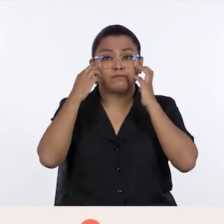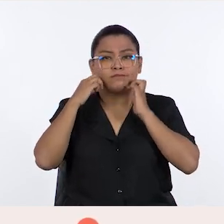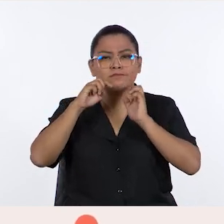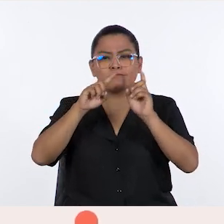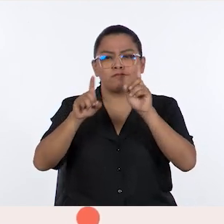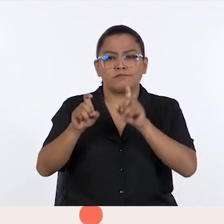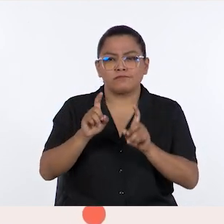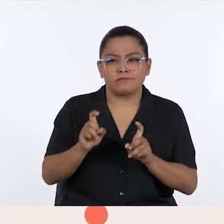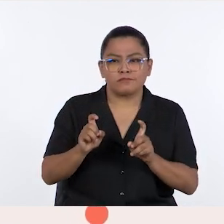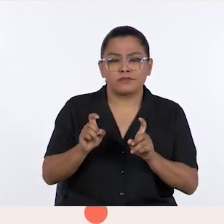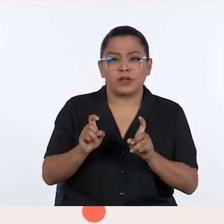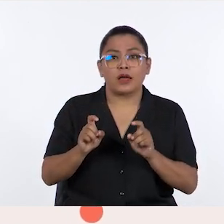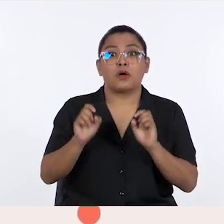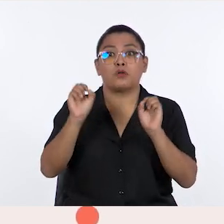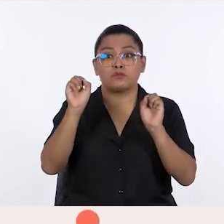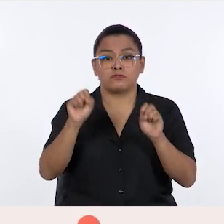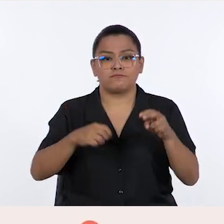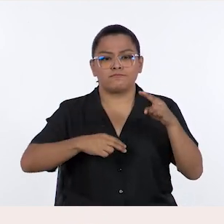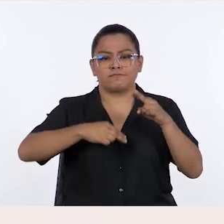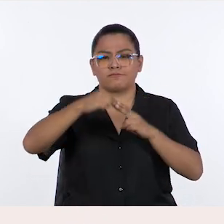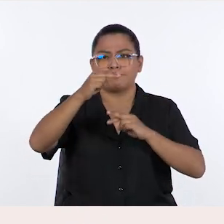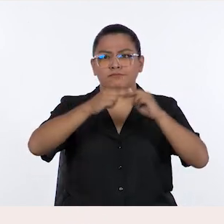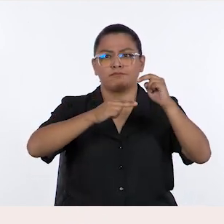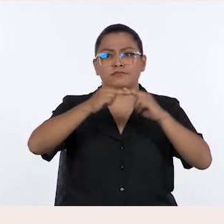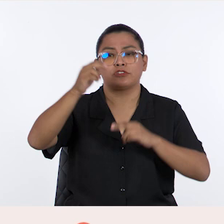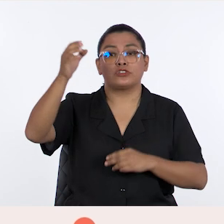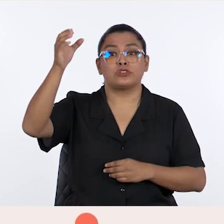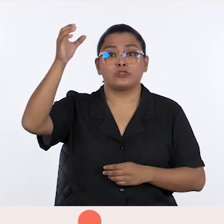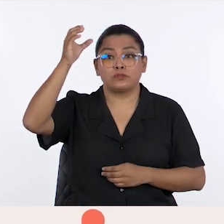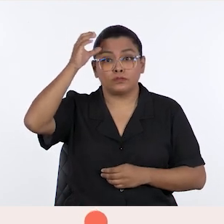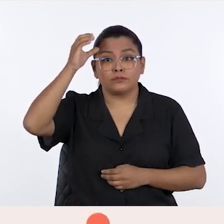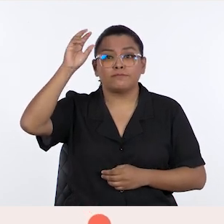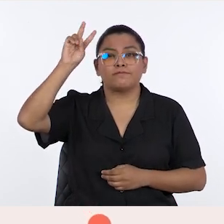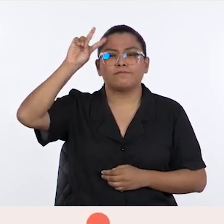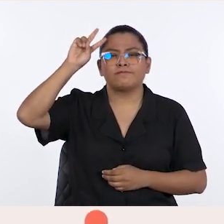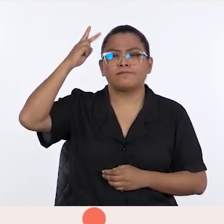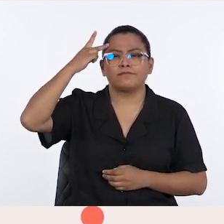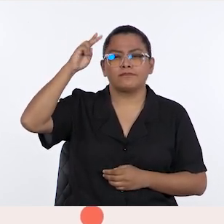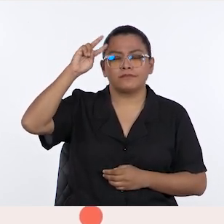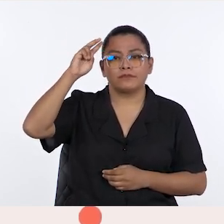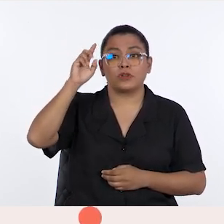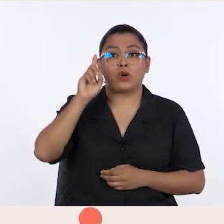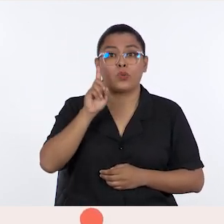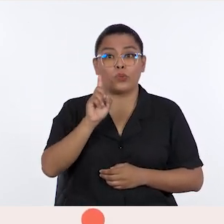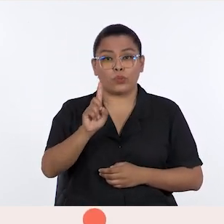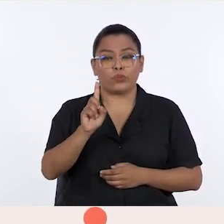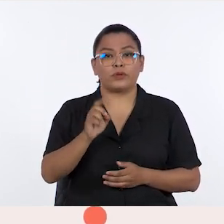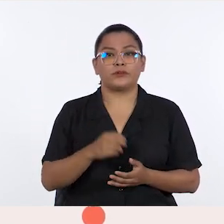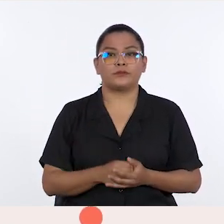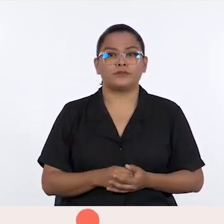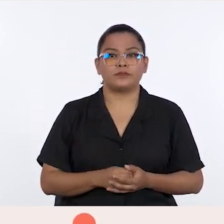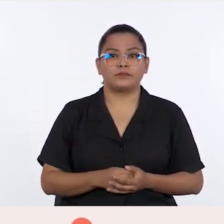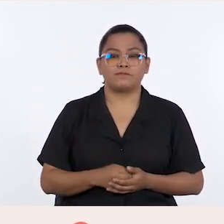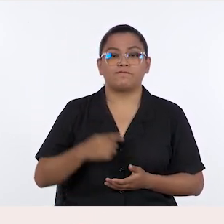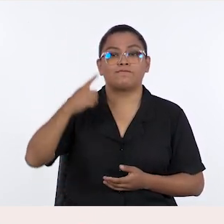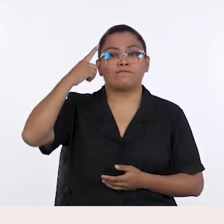nuestras preguntas abonen a la construcción de conocimientos significativos. Paso